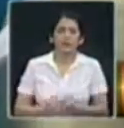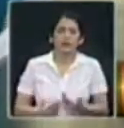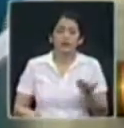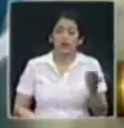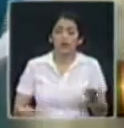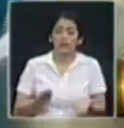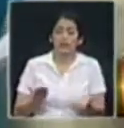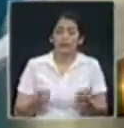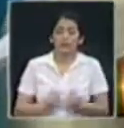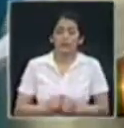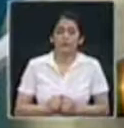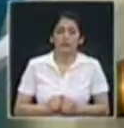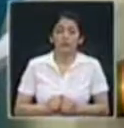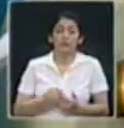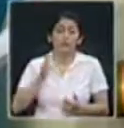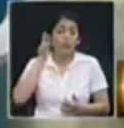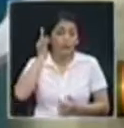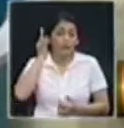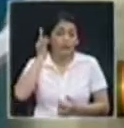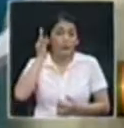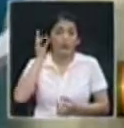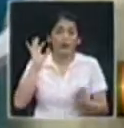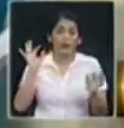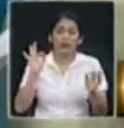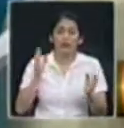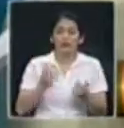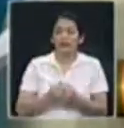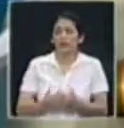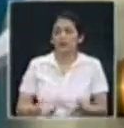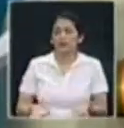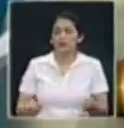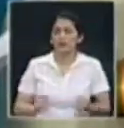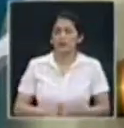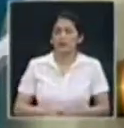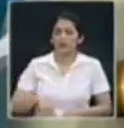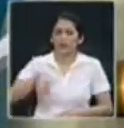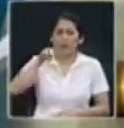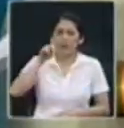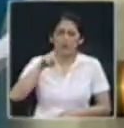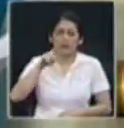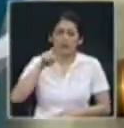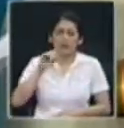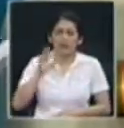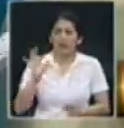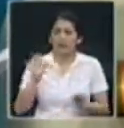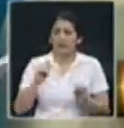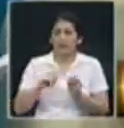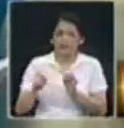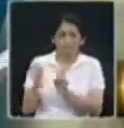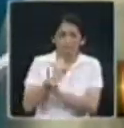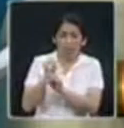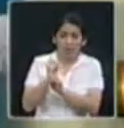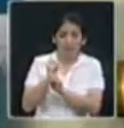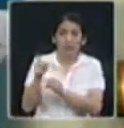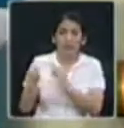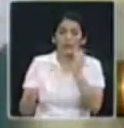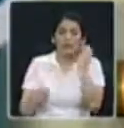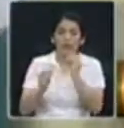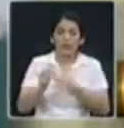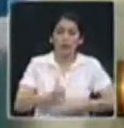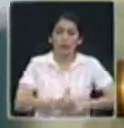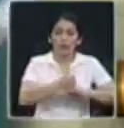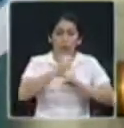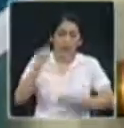personas a las que la víctima, que vayan a recibir algún tipo de denuncia de personas víctimas